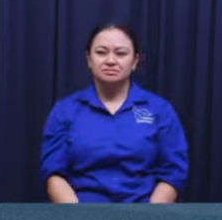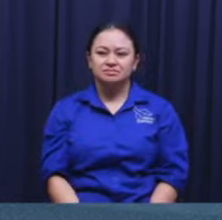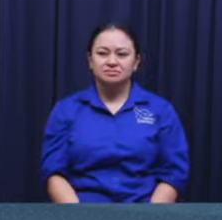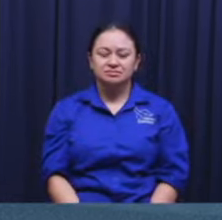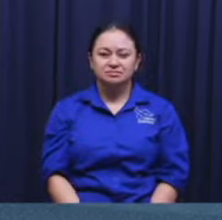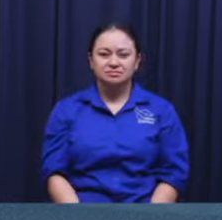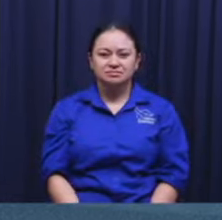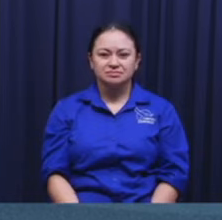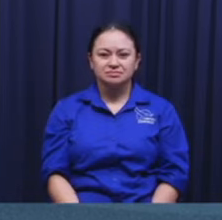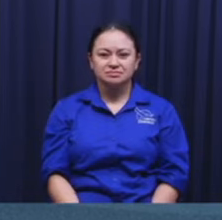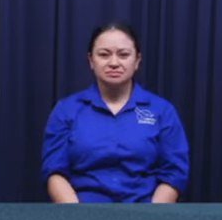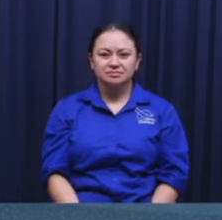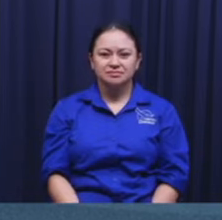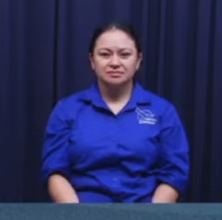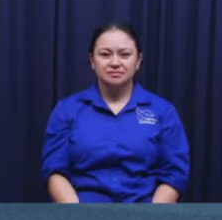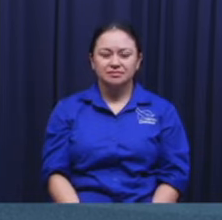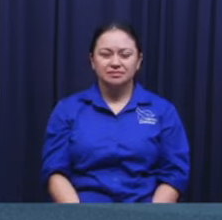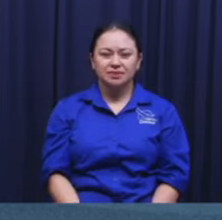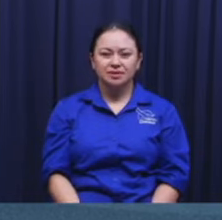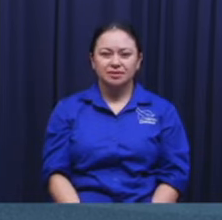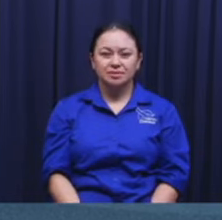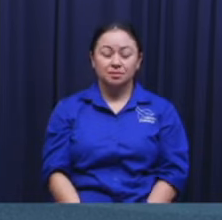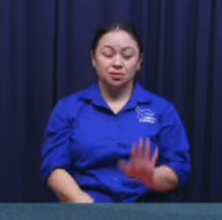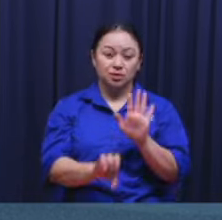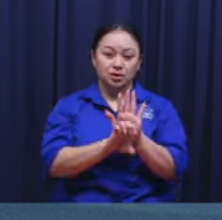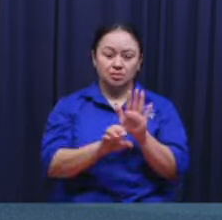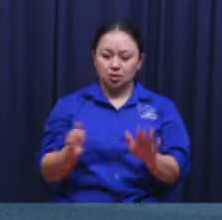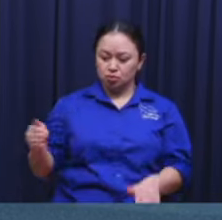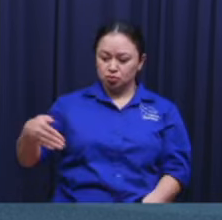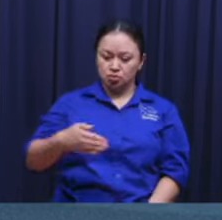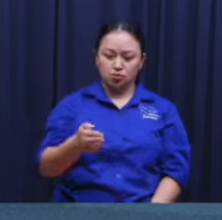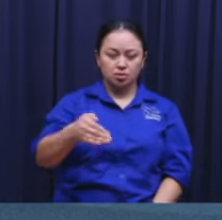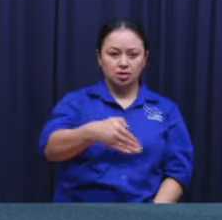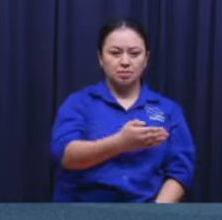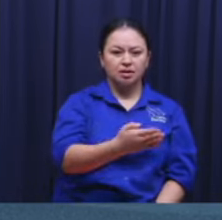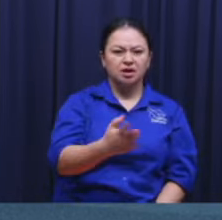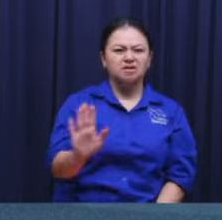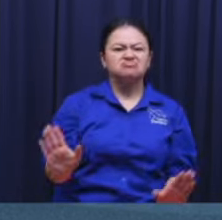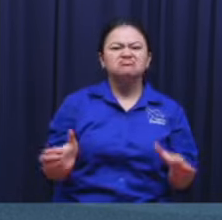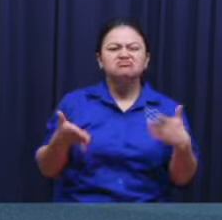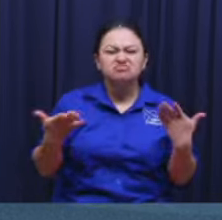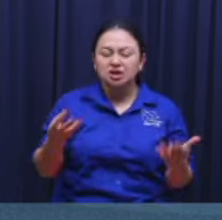sí? ¿Qué come la culebra? ¿Qué come el dragón?